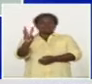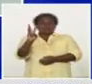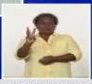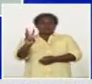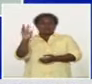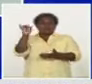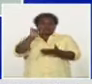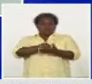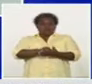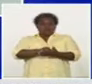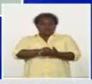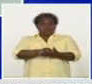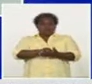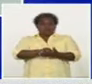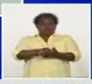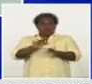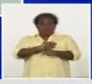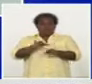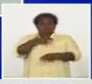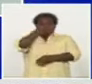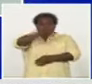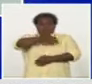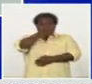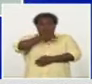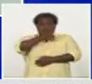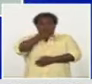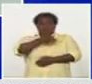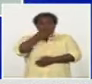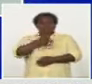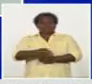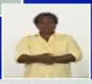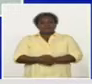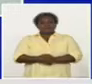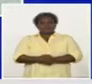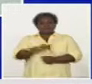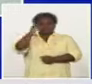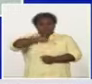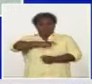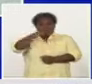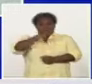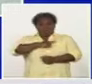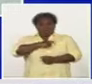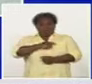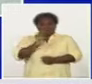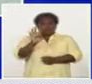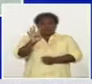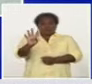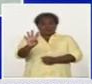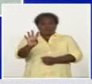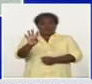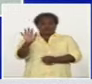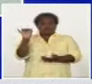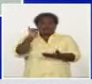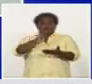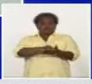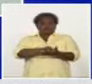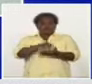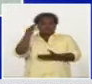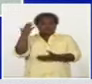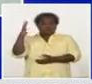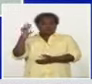los que ya yo mencioné aquí. Ciego de Ávila con 4 viajeros